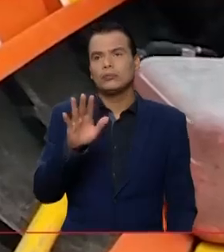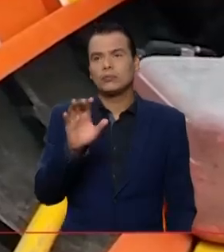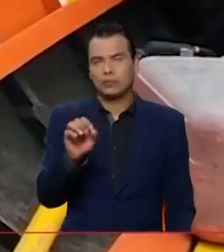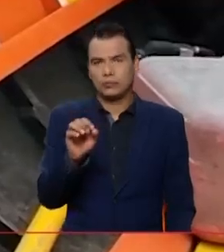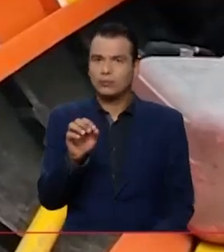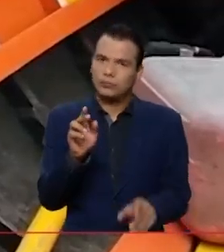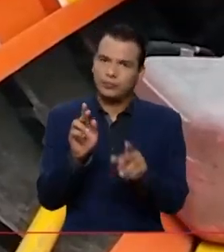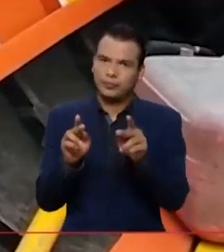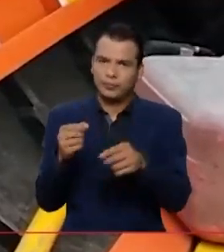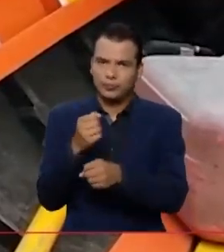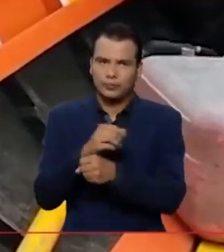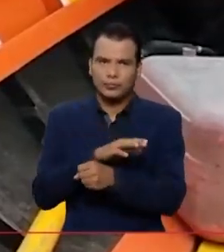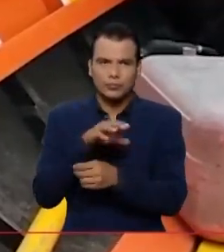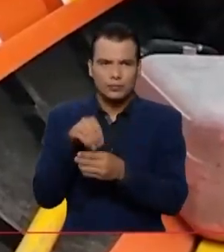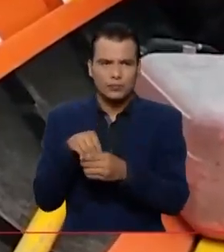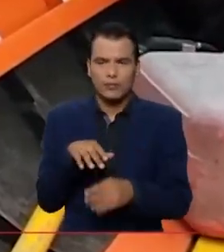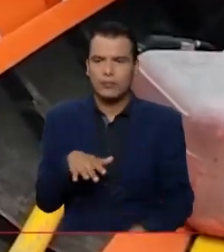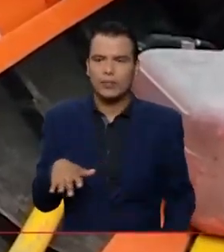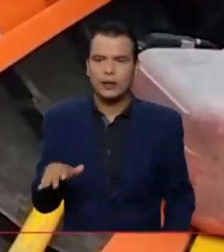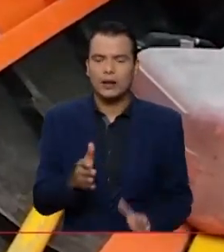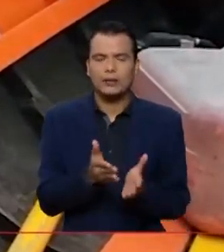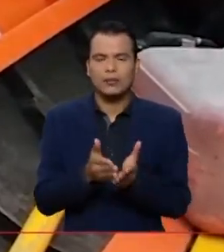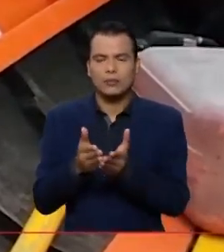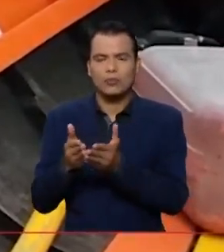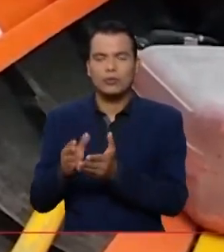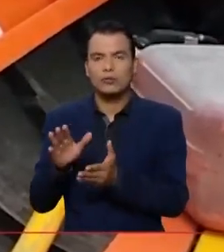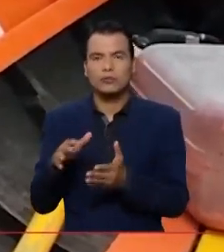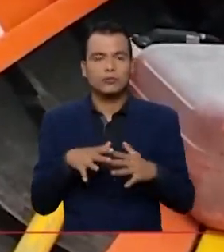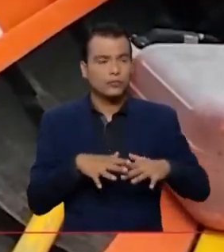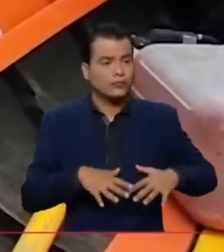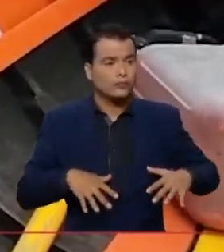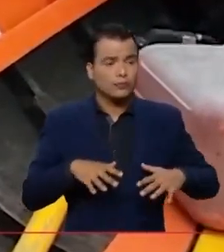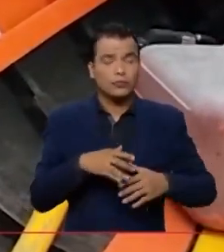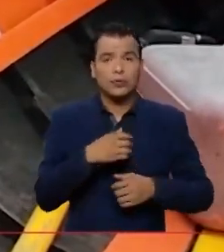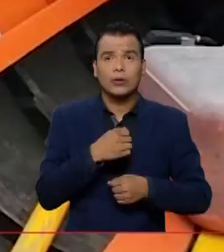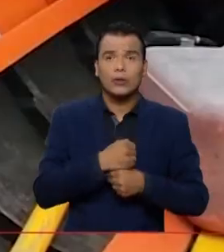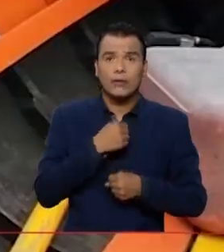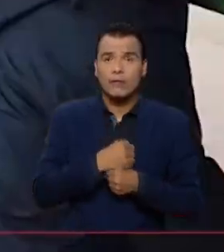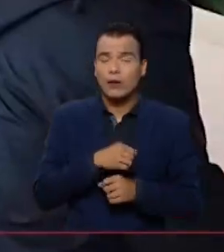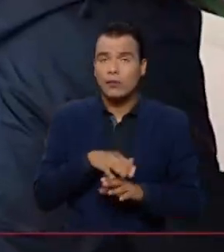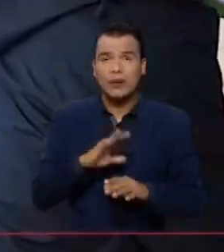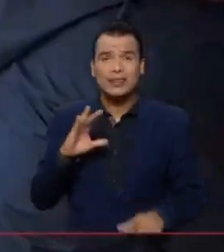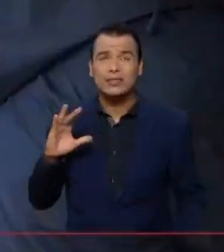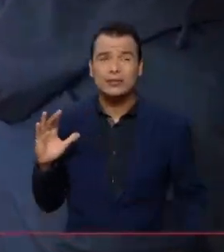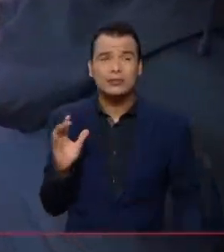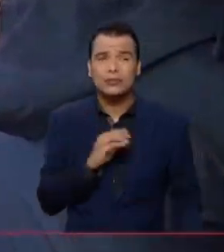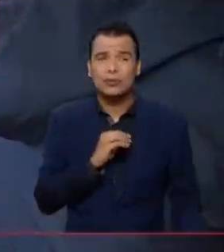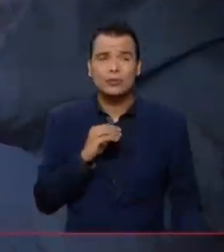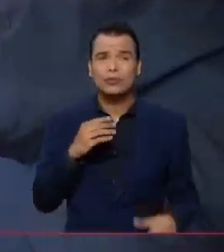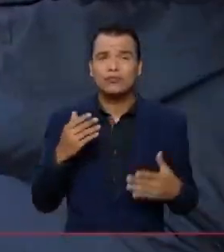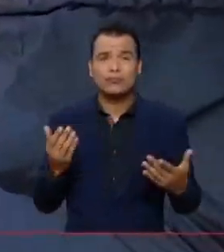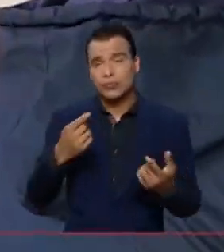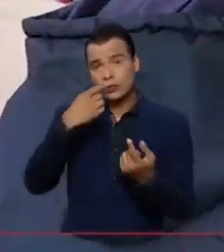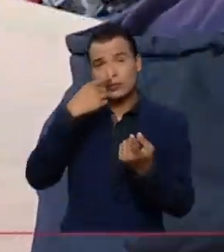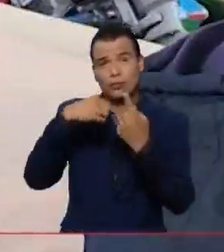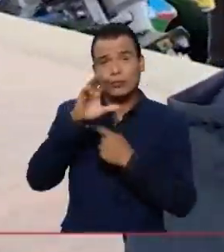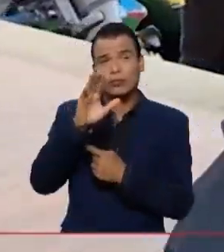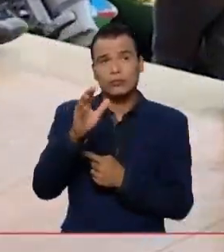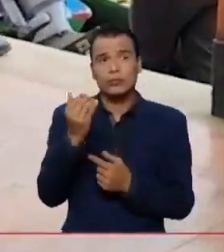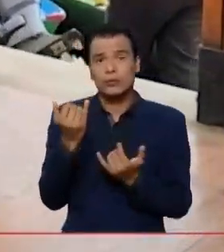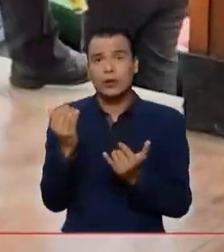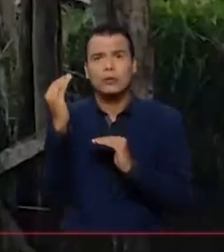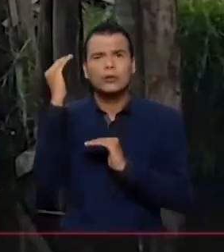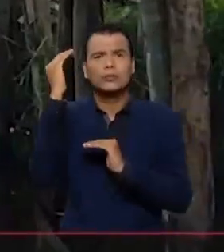toda la comunidad del corregimiento del Encano vive del turismo y trabaja con la lancha. La comunidad dice que el turismo